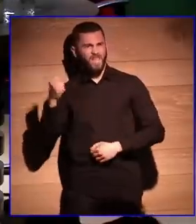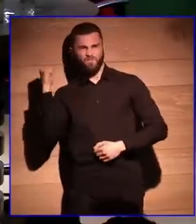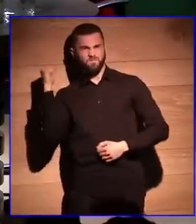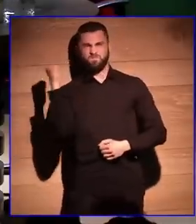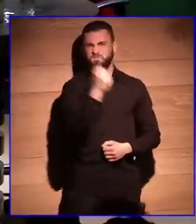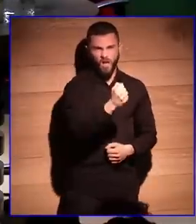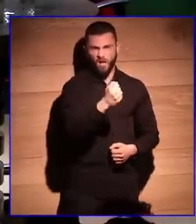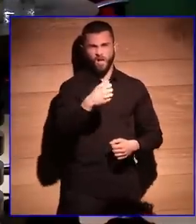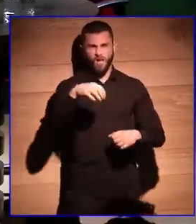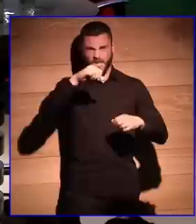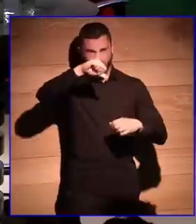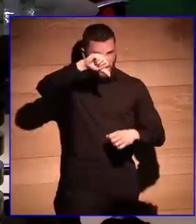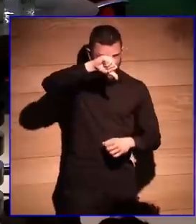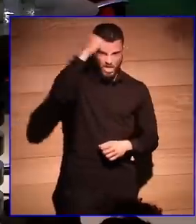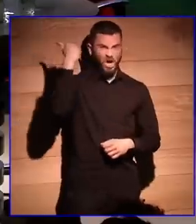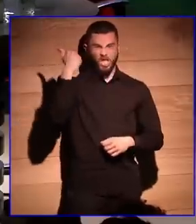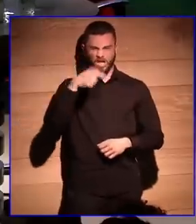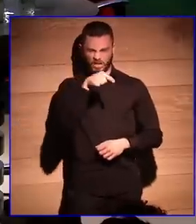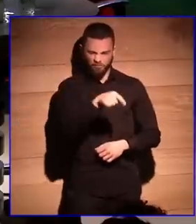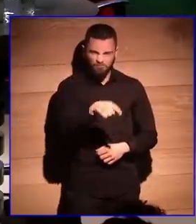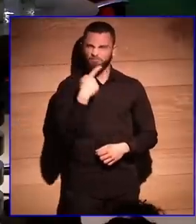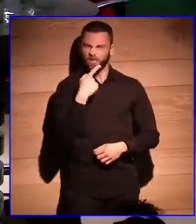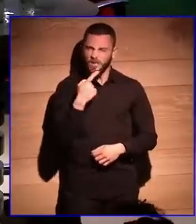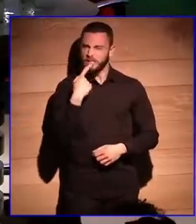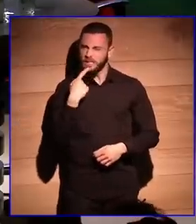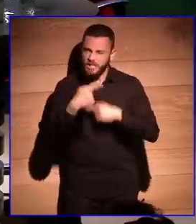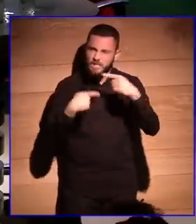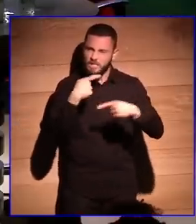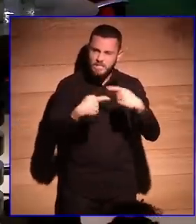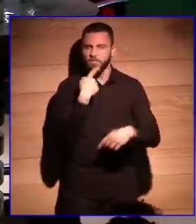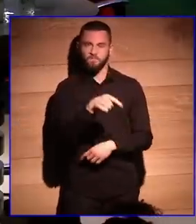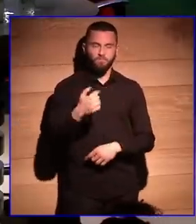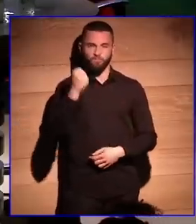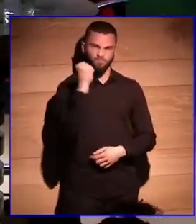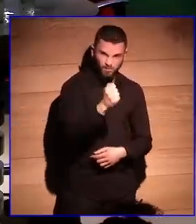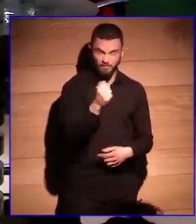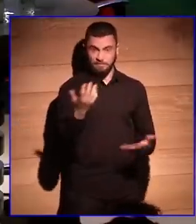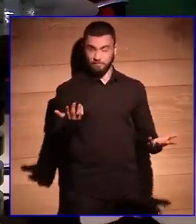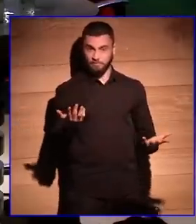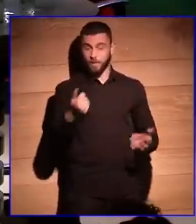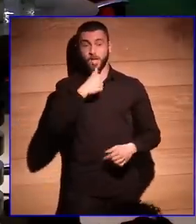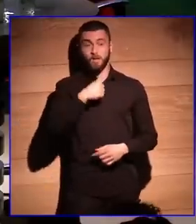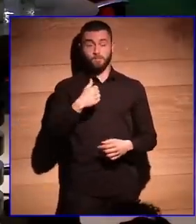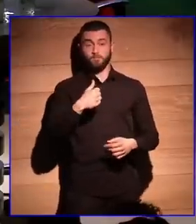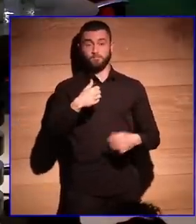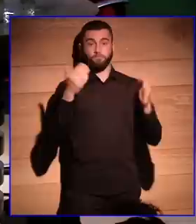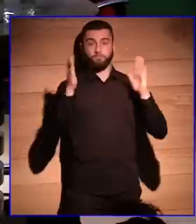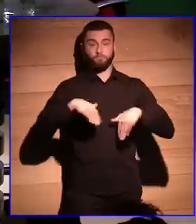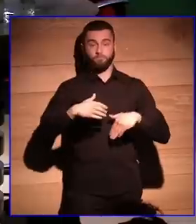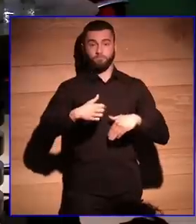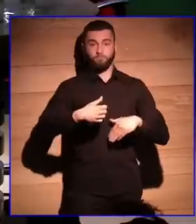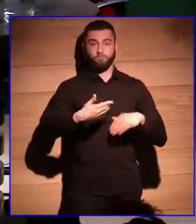y le abriera la cabeza a ese redicho de las narices? Es que yo creo que no aguantó más. O sea, no aguantó